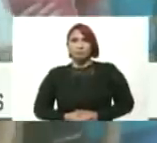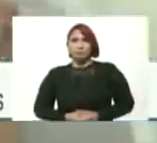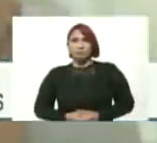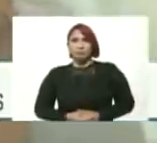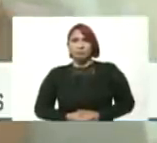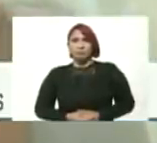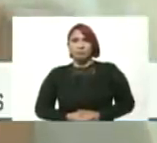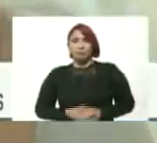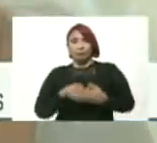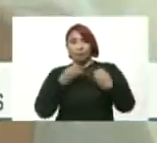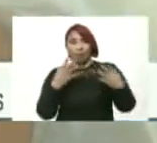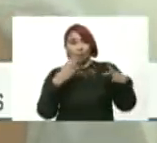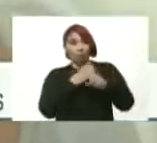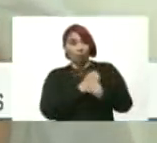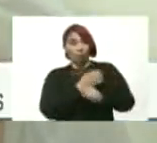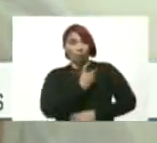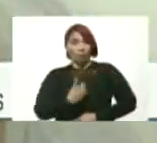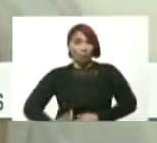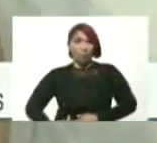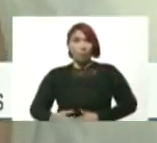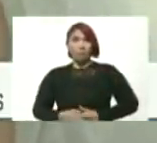buenas noches presidente